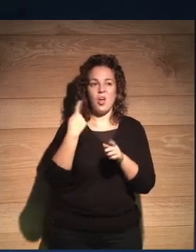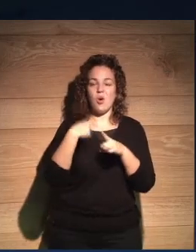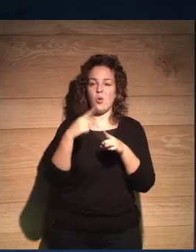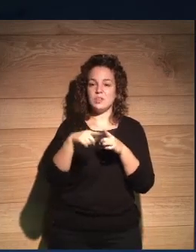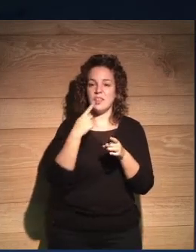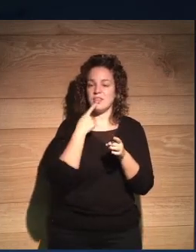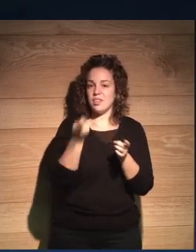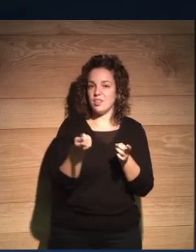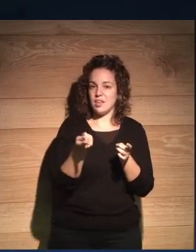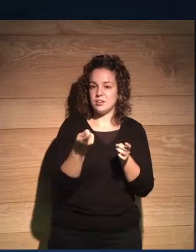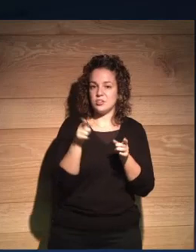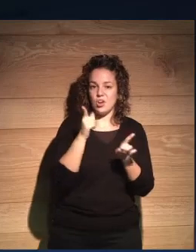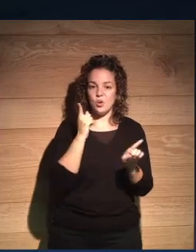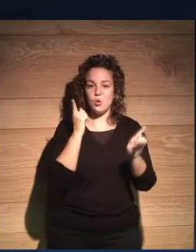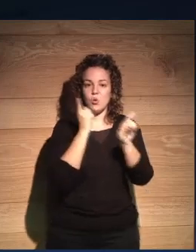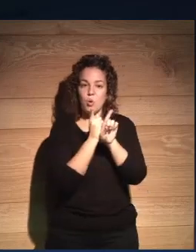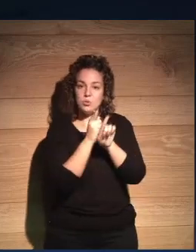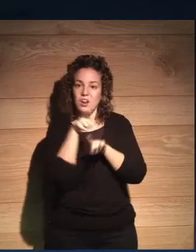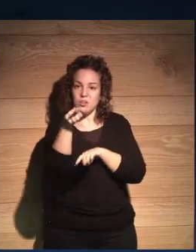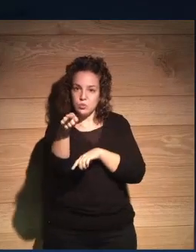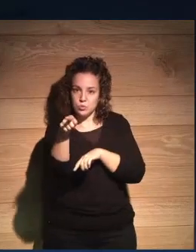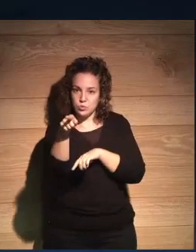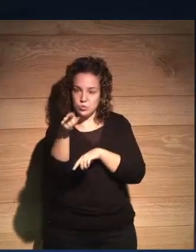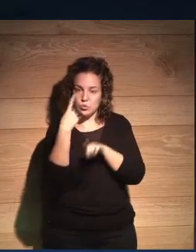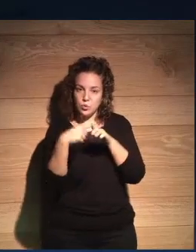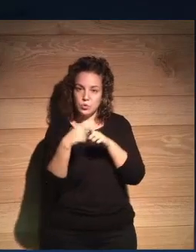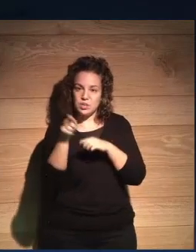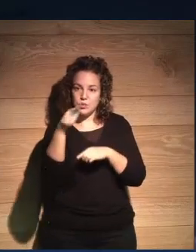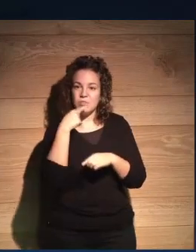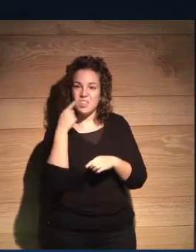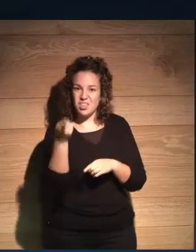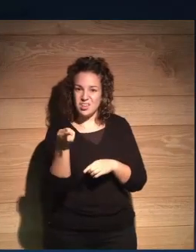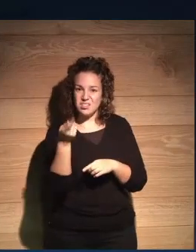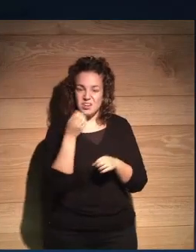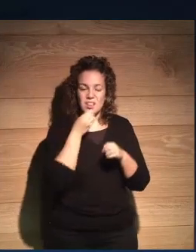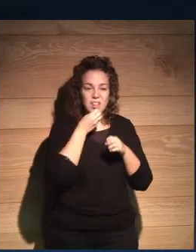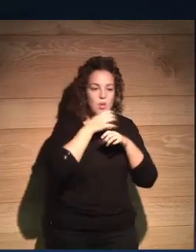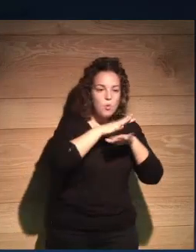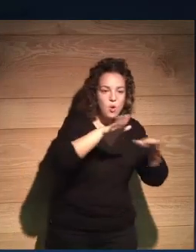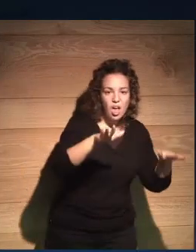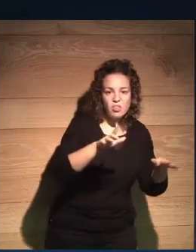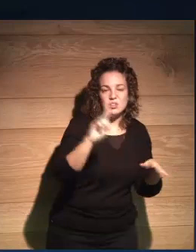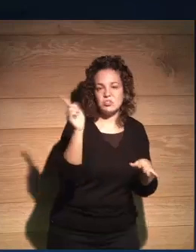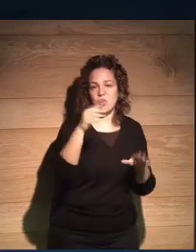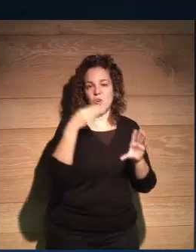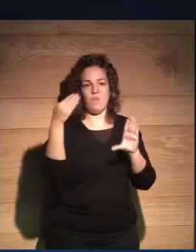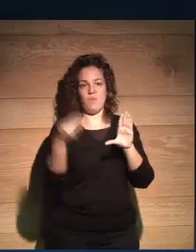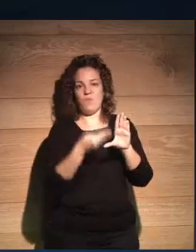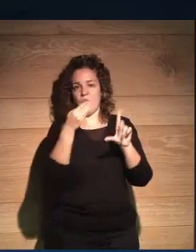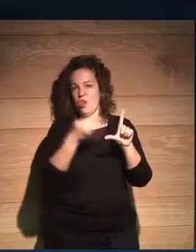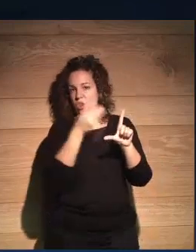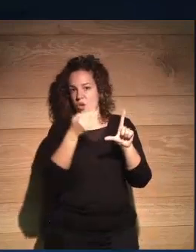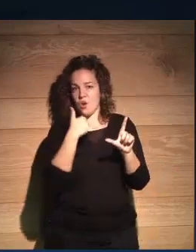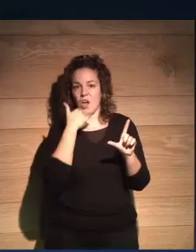hacen son contrarios a lo que tú dices. No los divulgadores, no que en un blog que han puesto